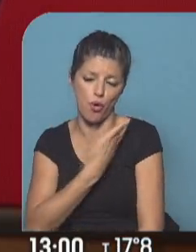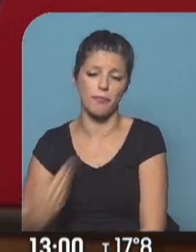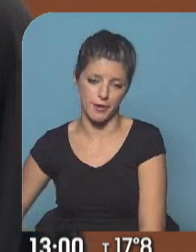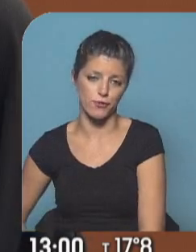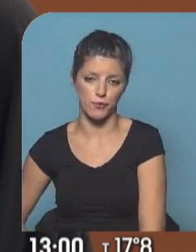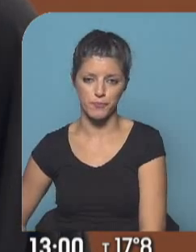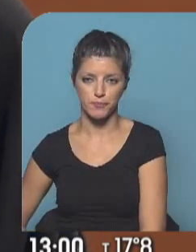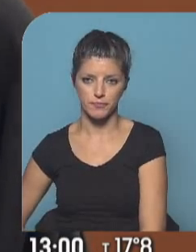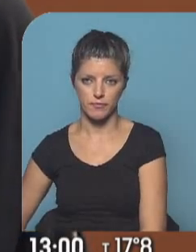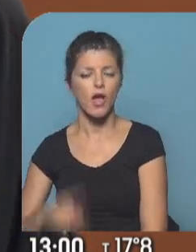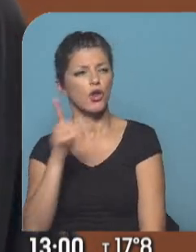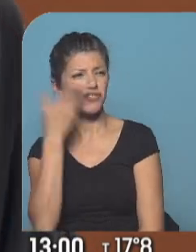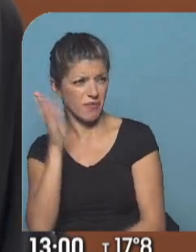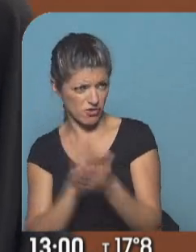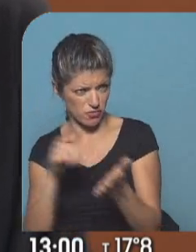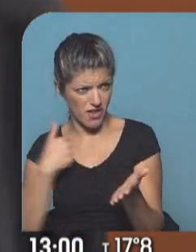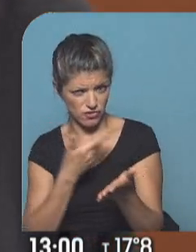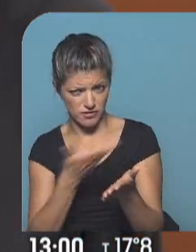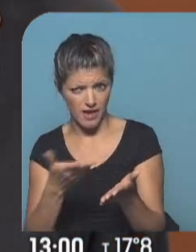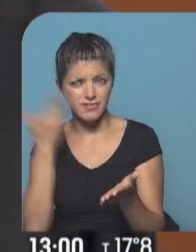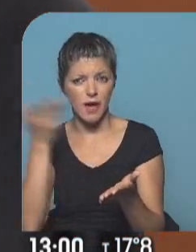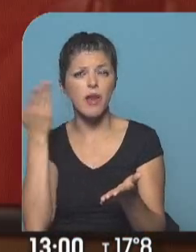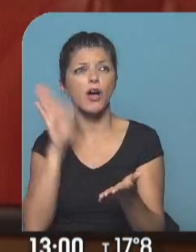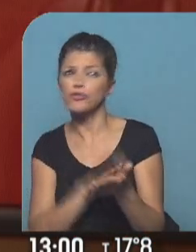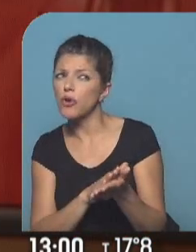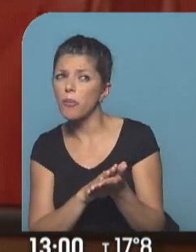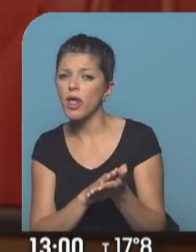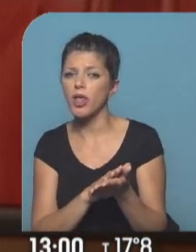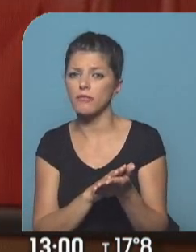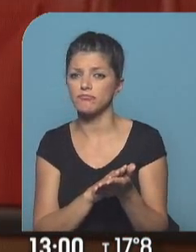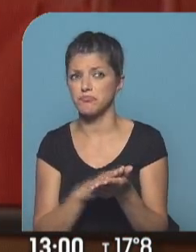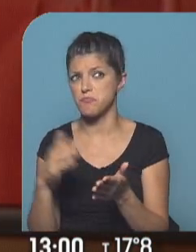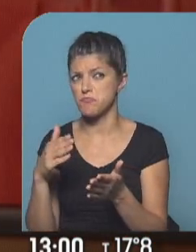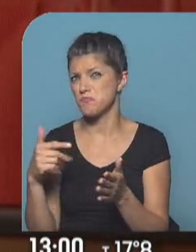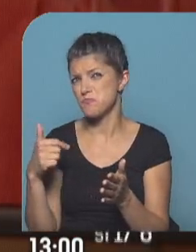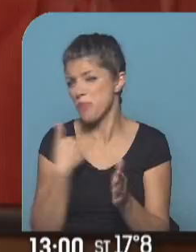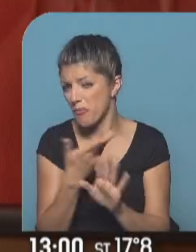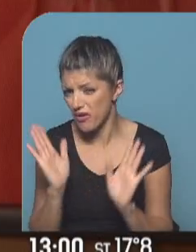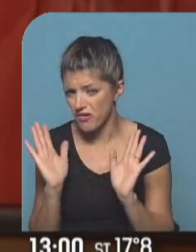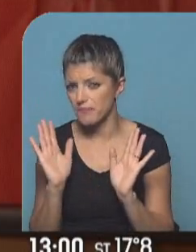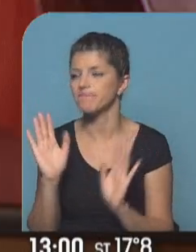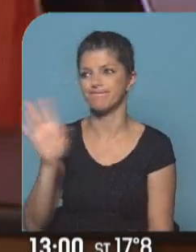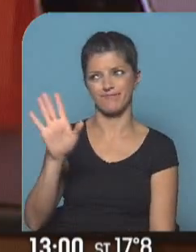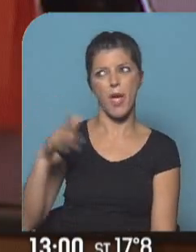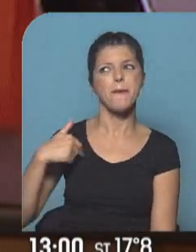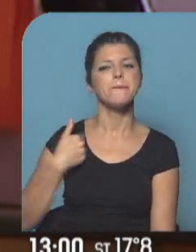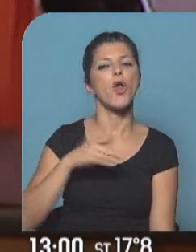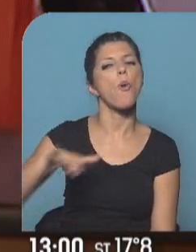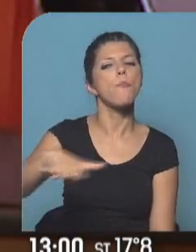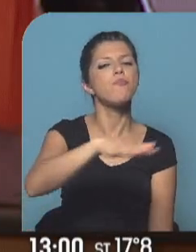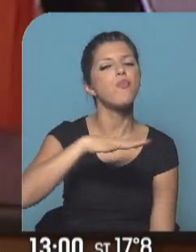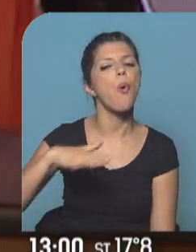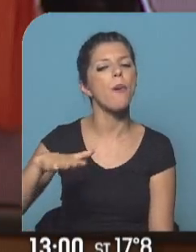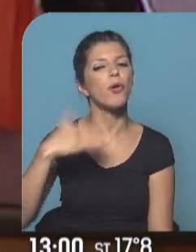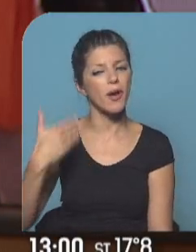Ya no se habla de la mayoría del pueblo, sino en todo caso de las clases, digamos, del pueblo. Claro, pero ya el pueblo ya no es un pueblo que se pueda expresar